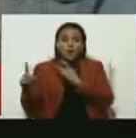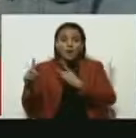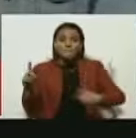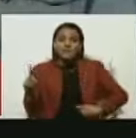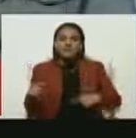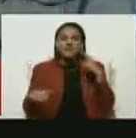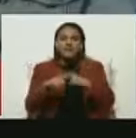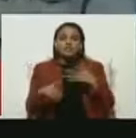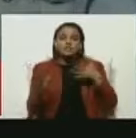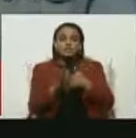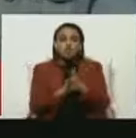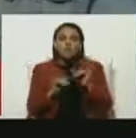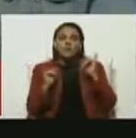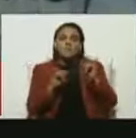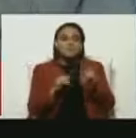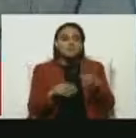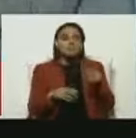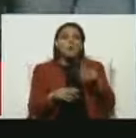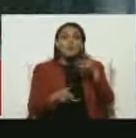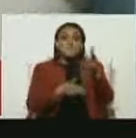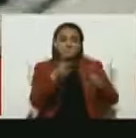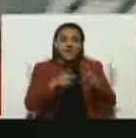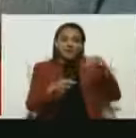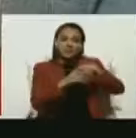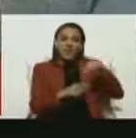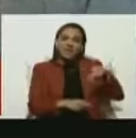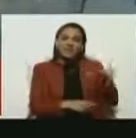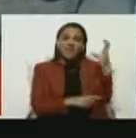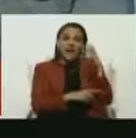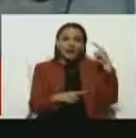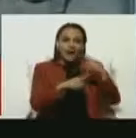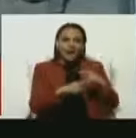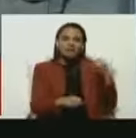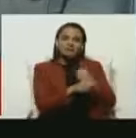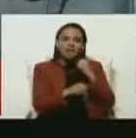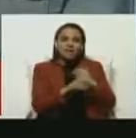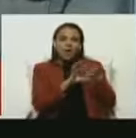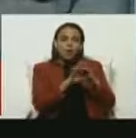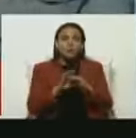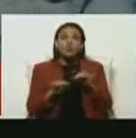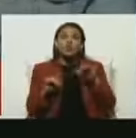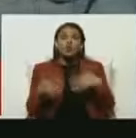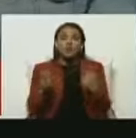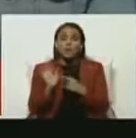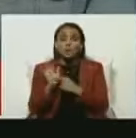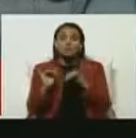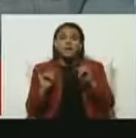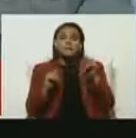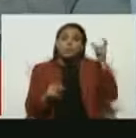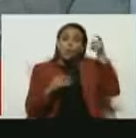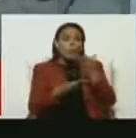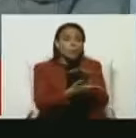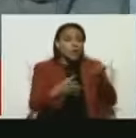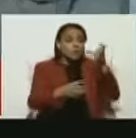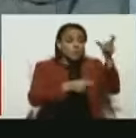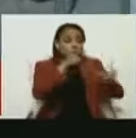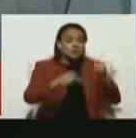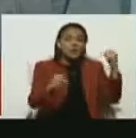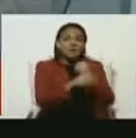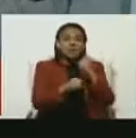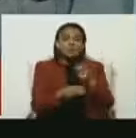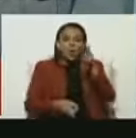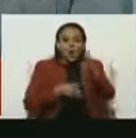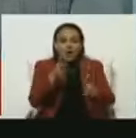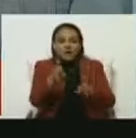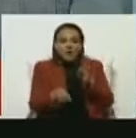en el sindicato de Metro de Caracas. Algo que fue muy emblemático para esa población de trabajadores del metro. Y de